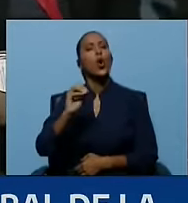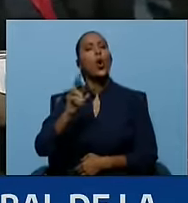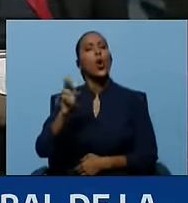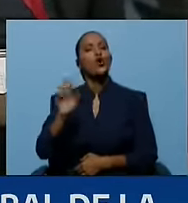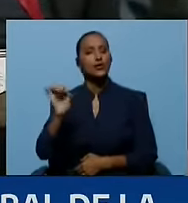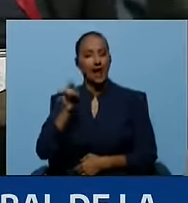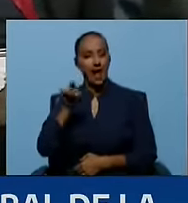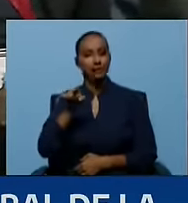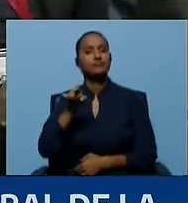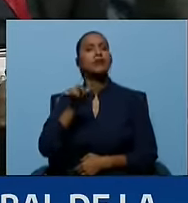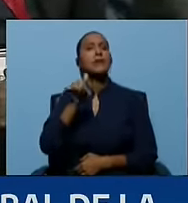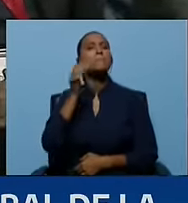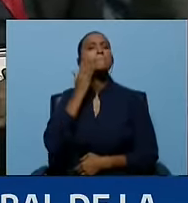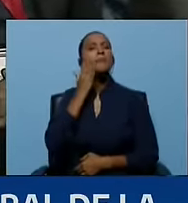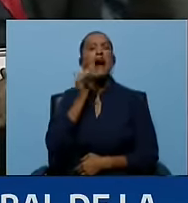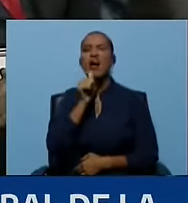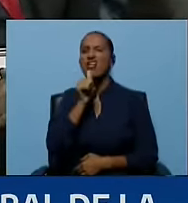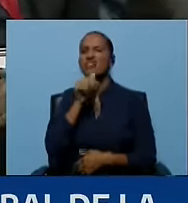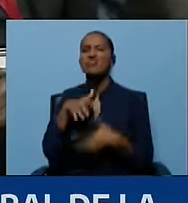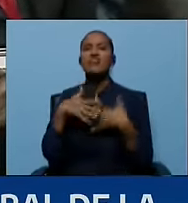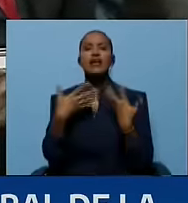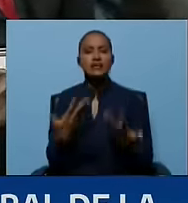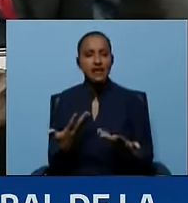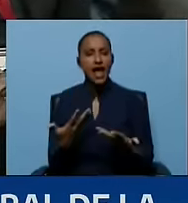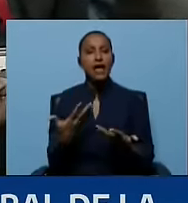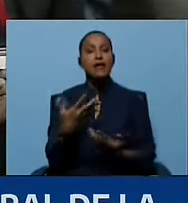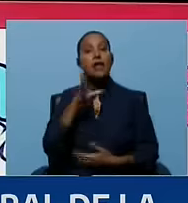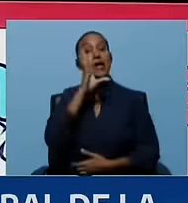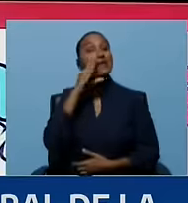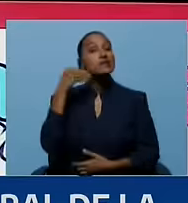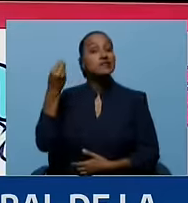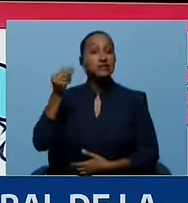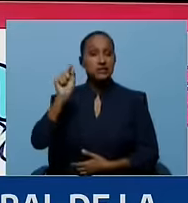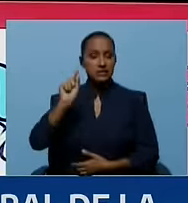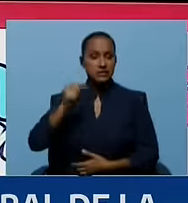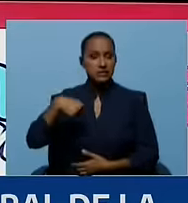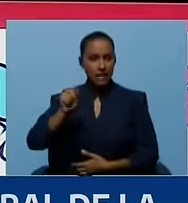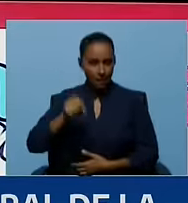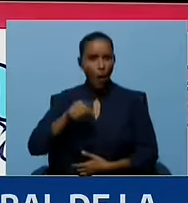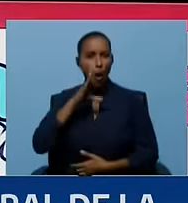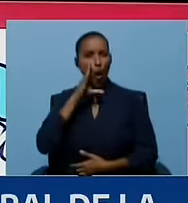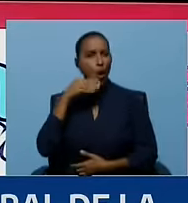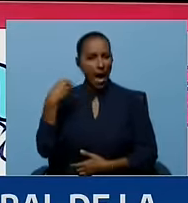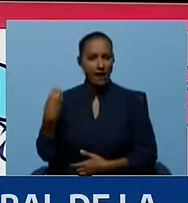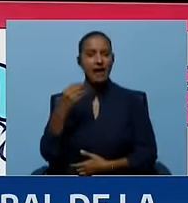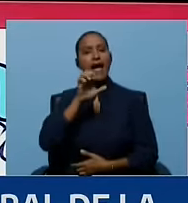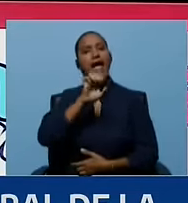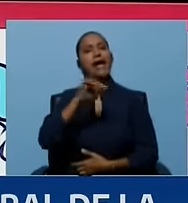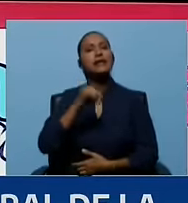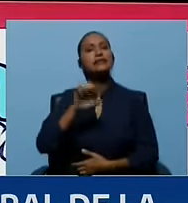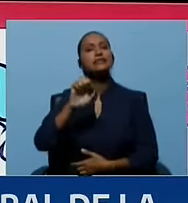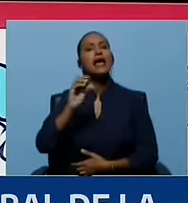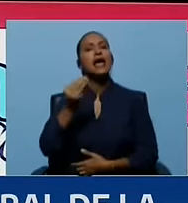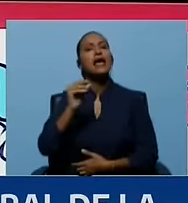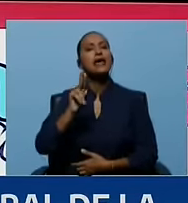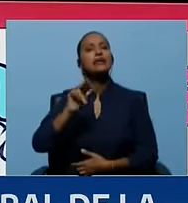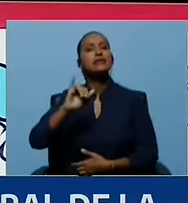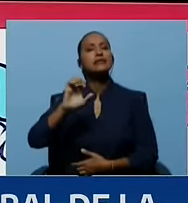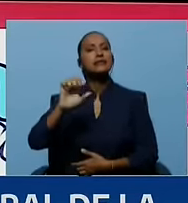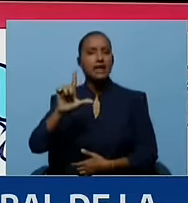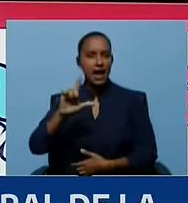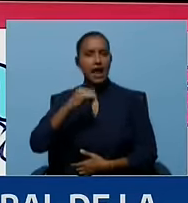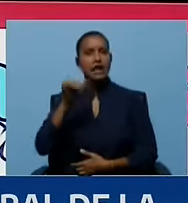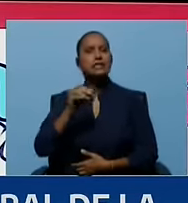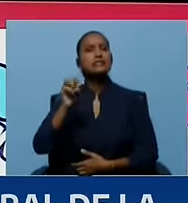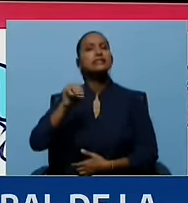gran general del pueblo soberano, Ezequiel Zamora. Y él recogió las ideas de la igualdad, que siempre